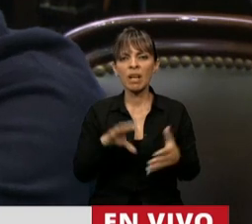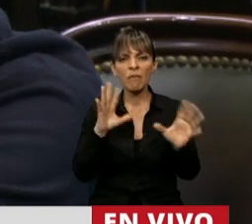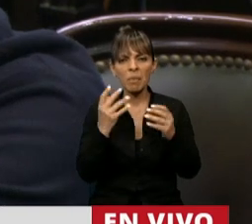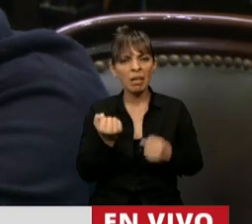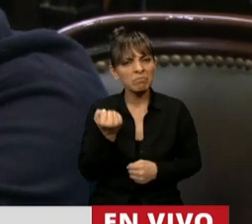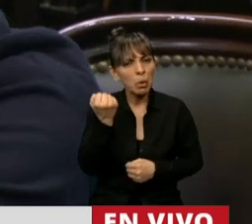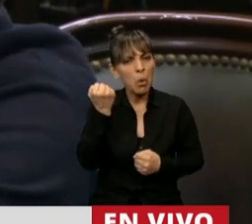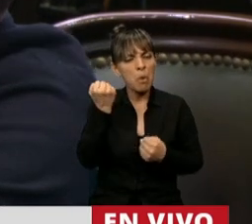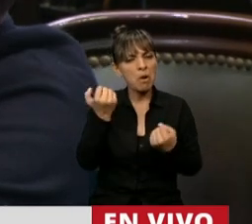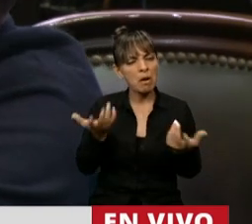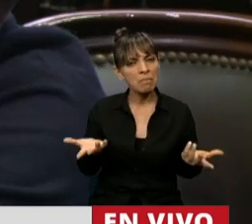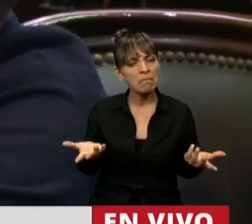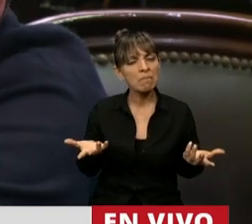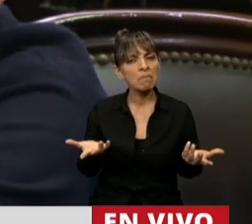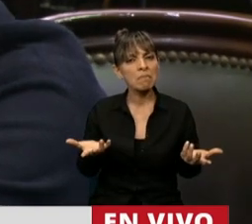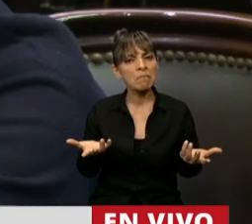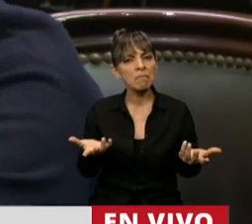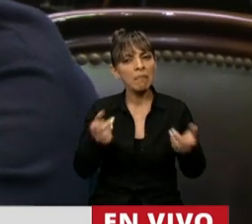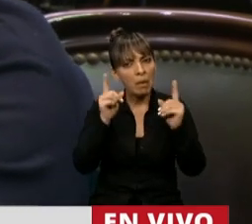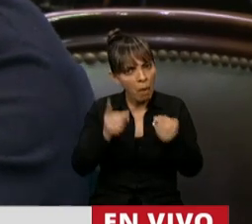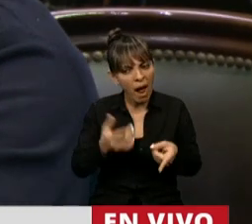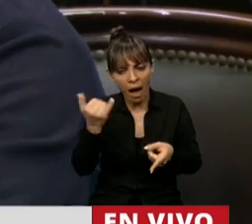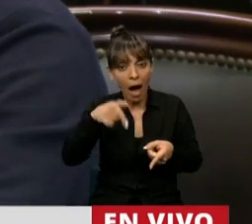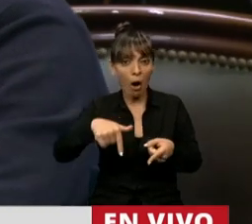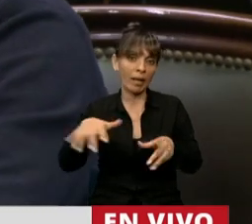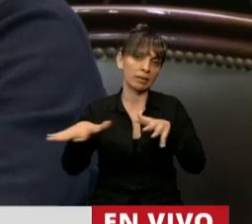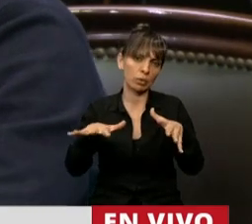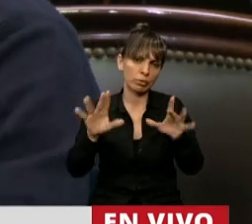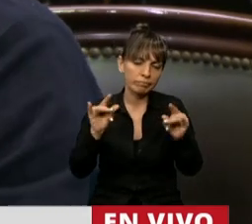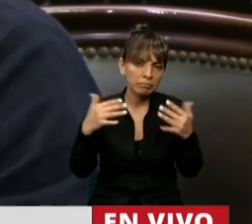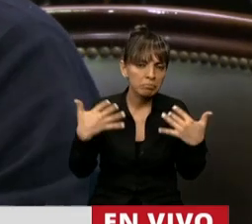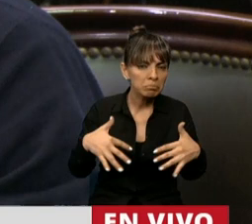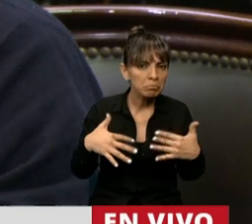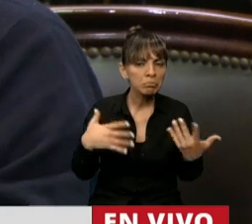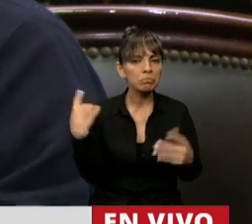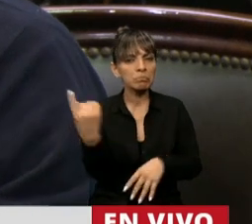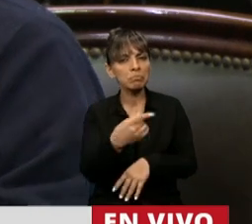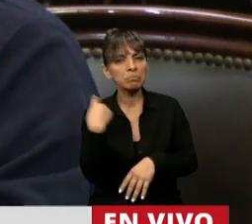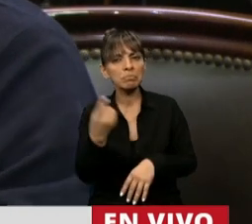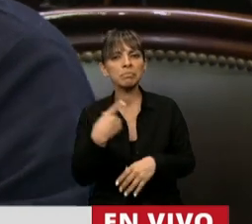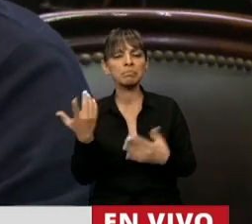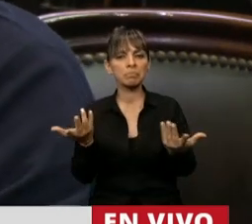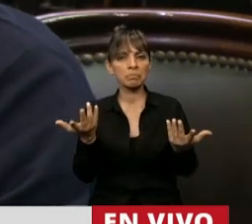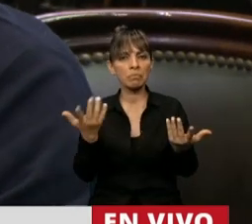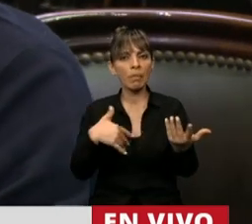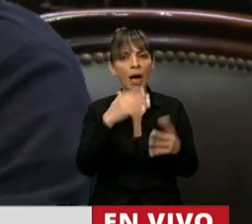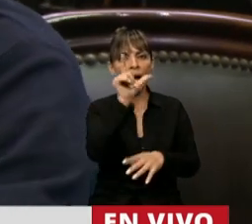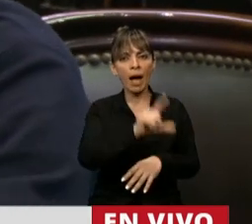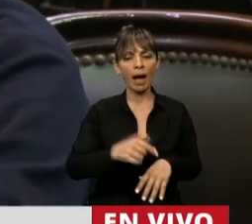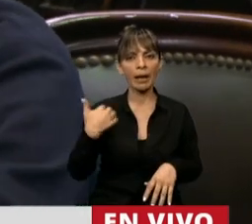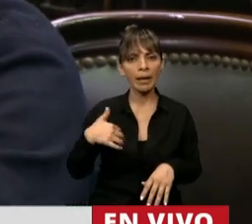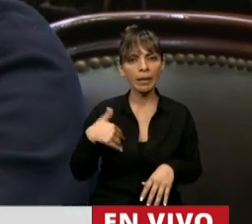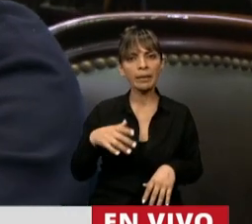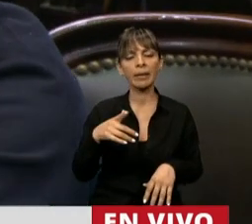conservadora que, a pesar de las dificultades actuales que podemos estar atravesando como país a